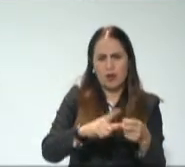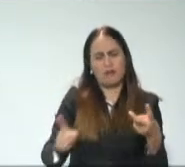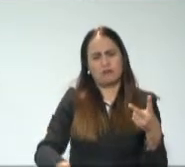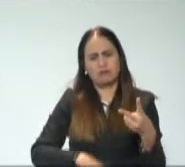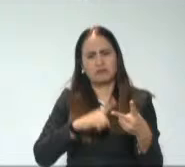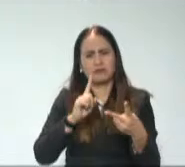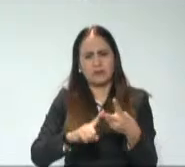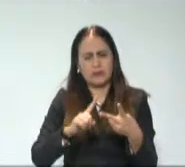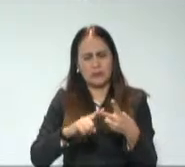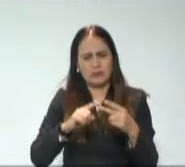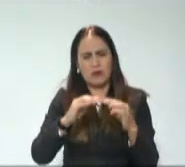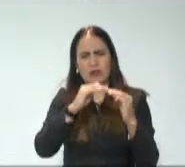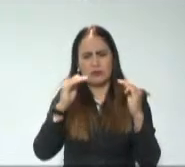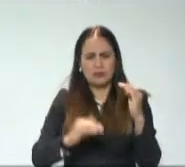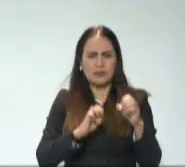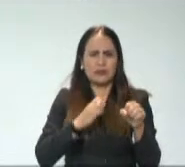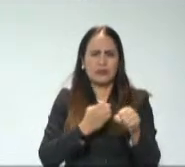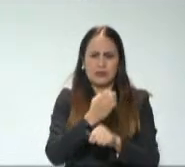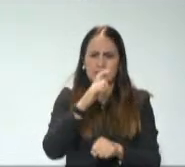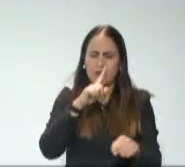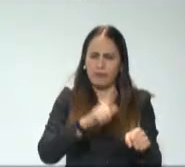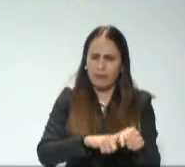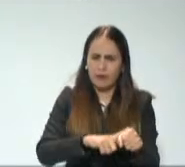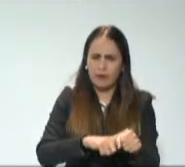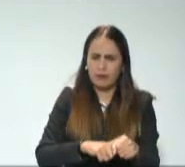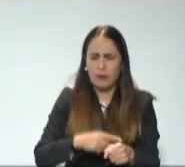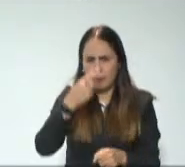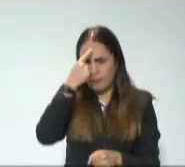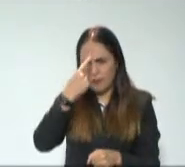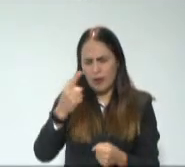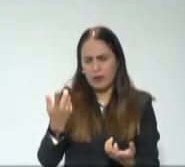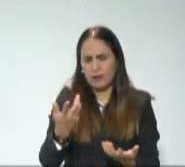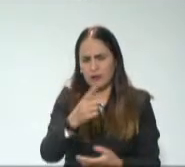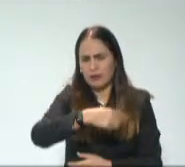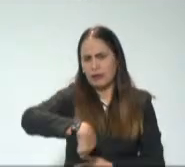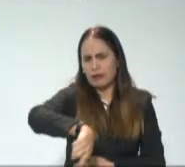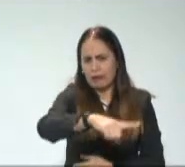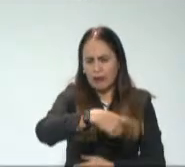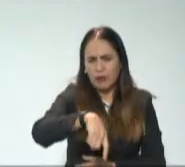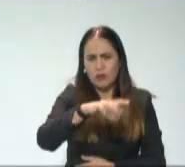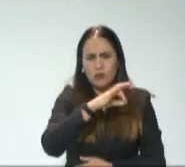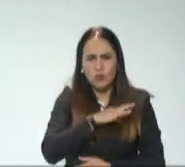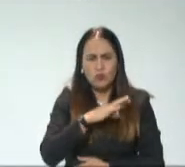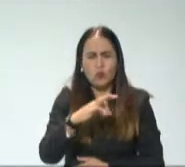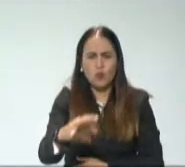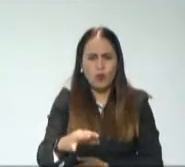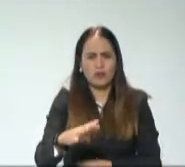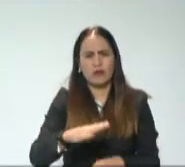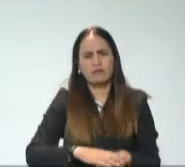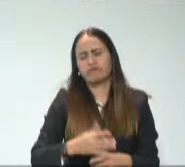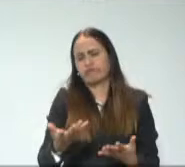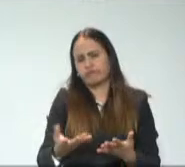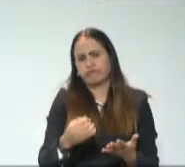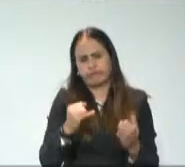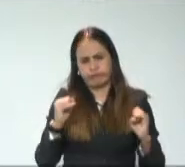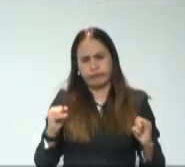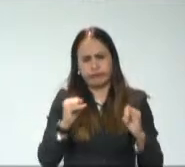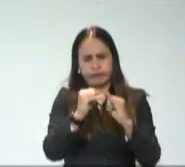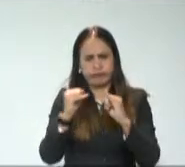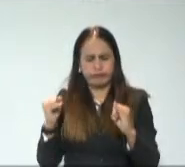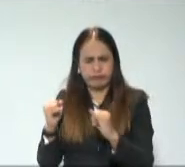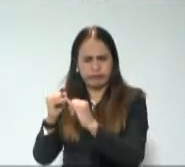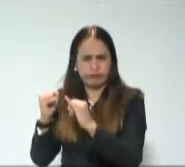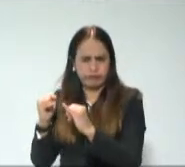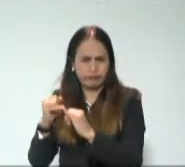como subnacionales en poder eh reforzar fortalecer el marco institucional para